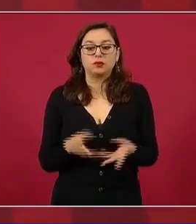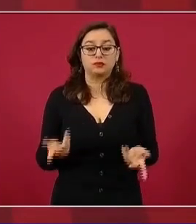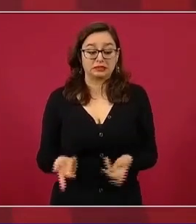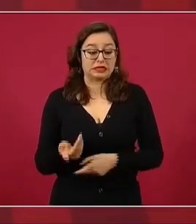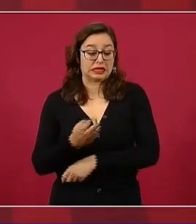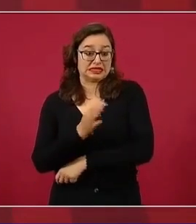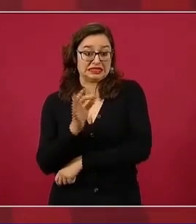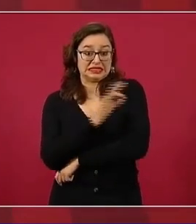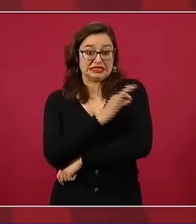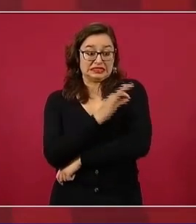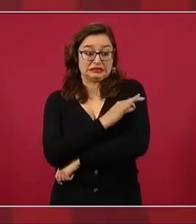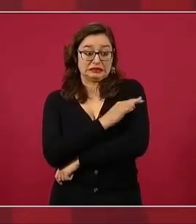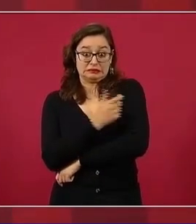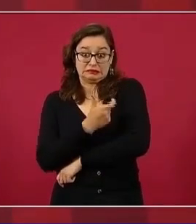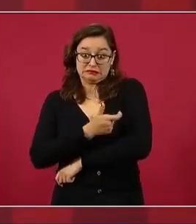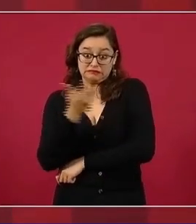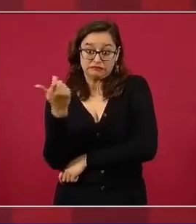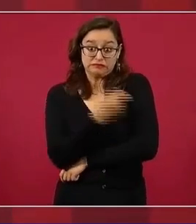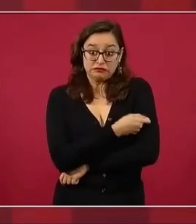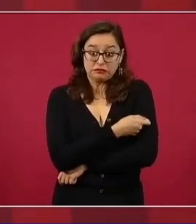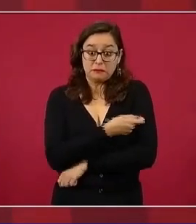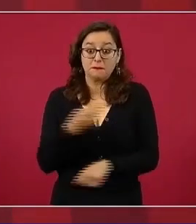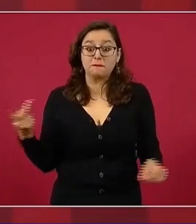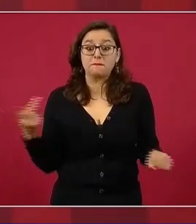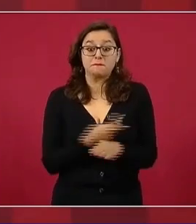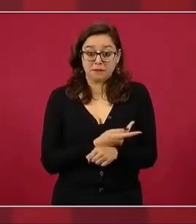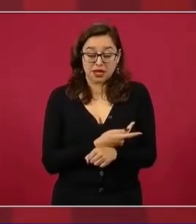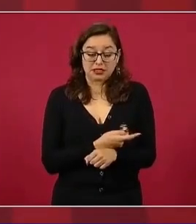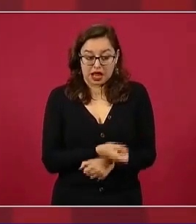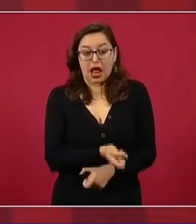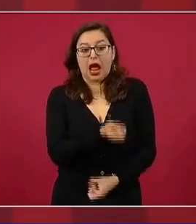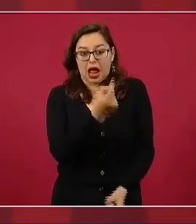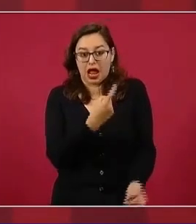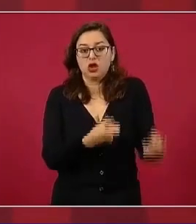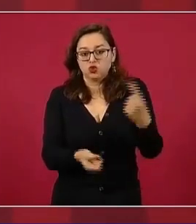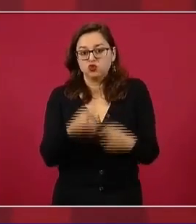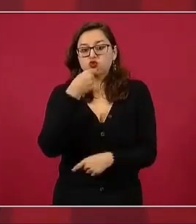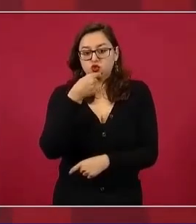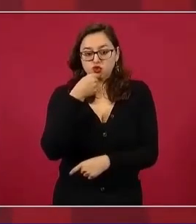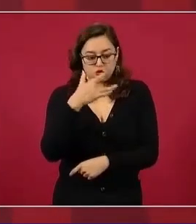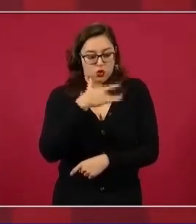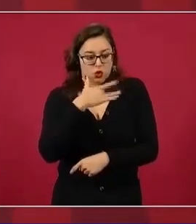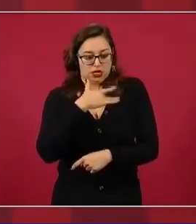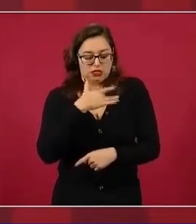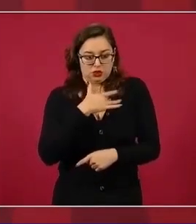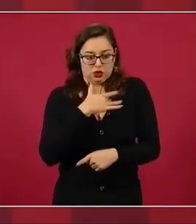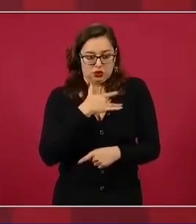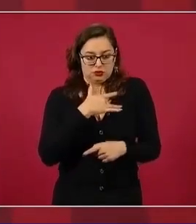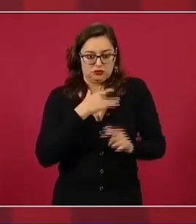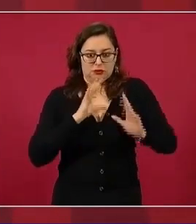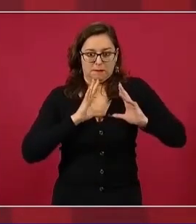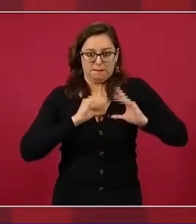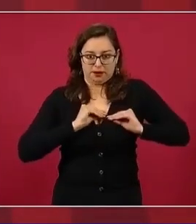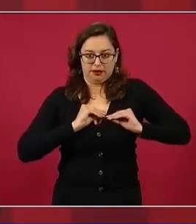corazón, ocurren en probabilidad muy baja, pero si se compara con la probabilidad de